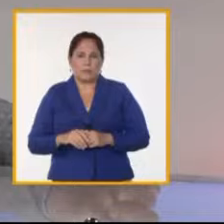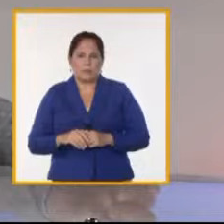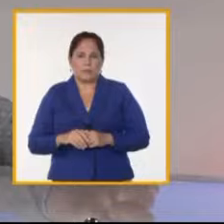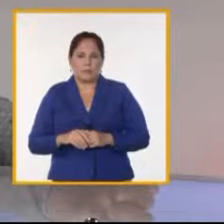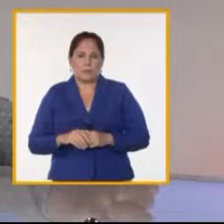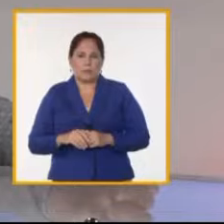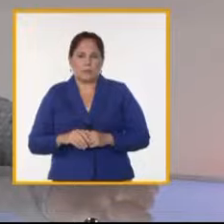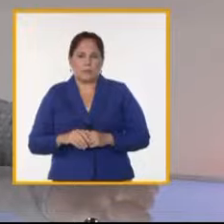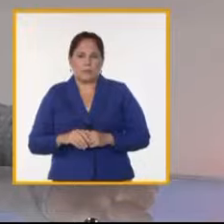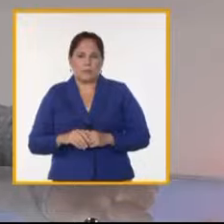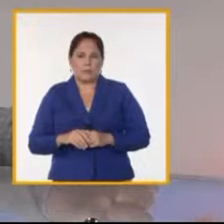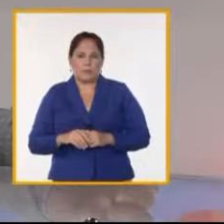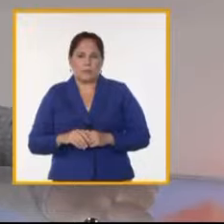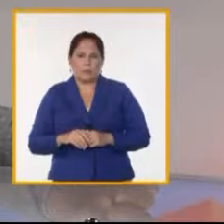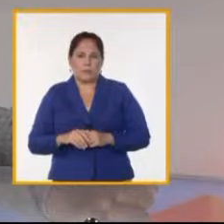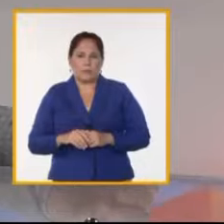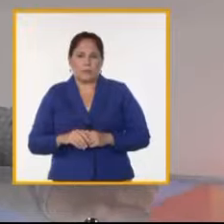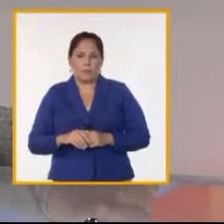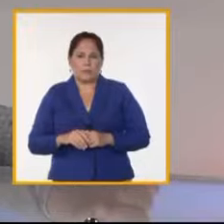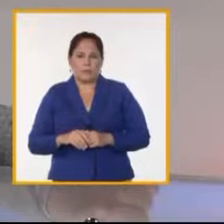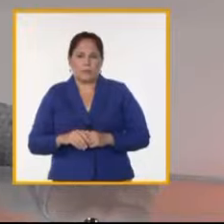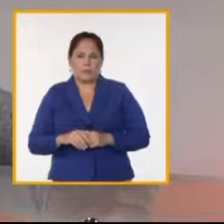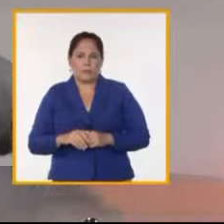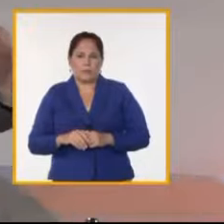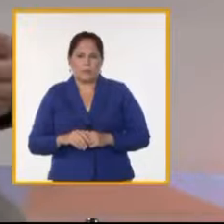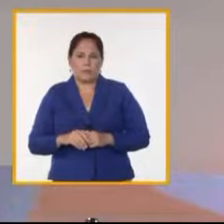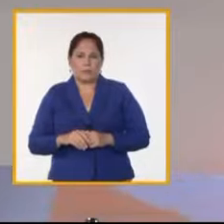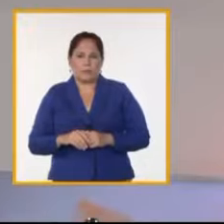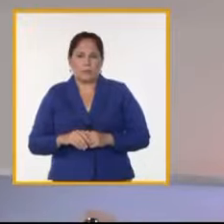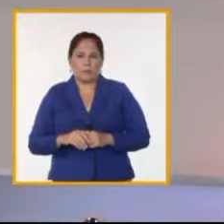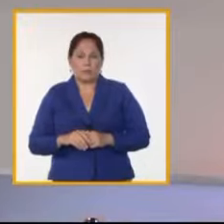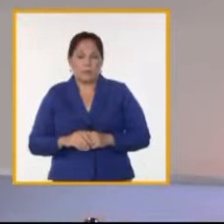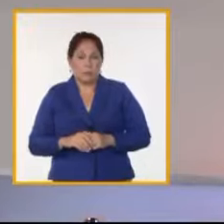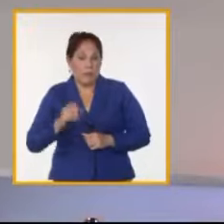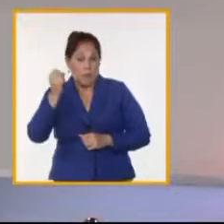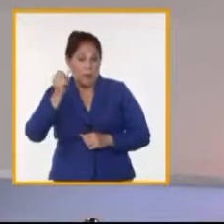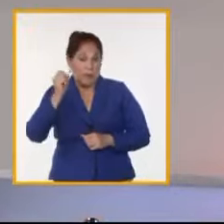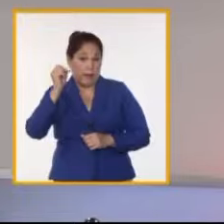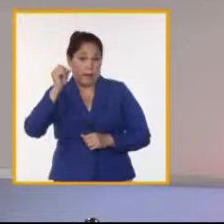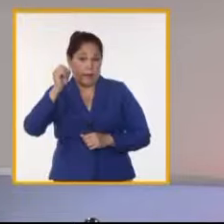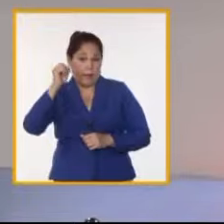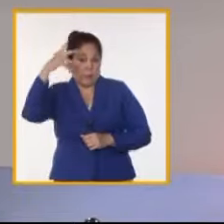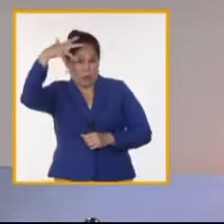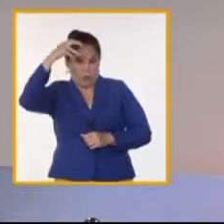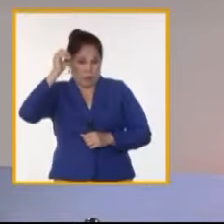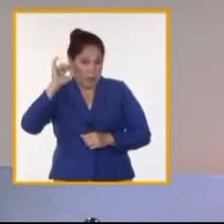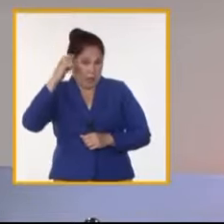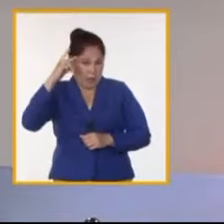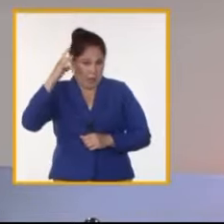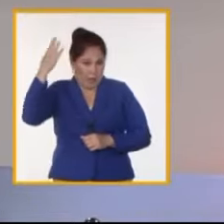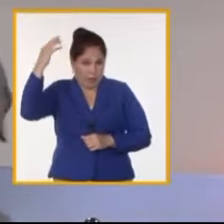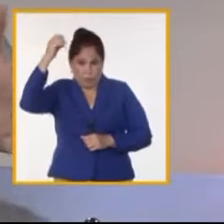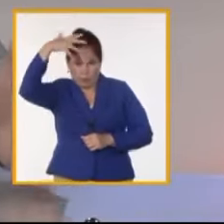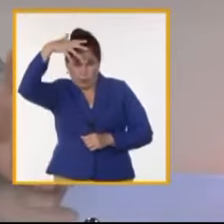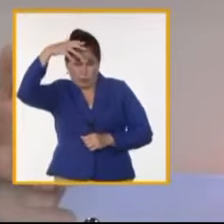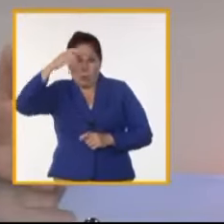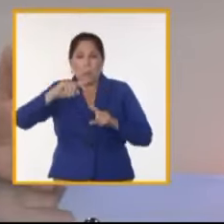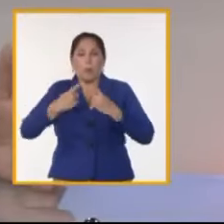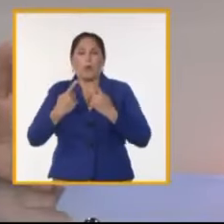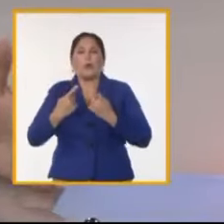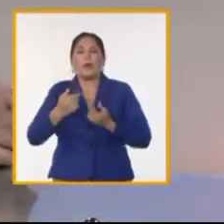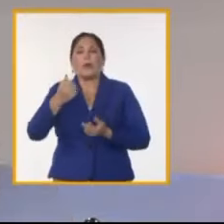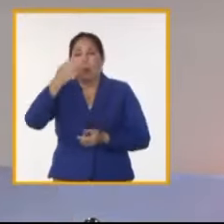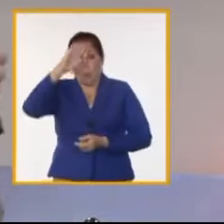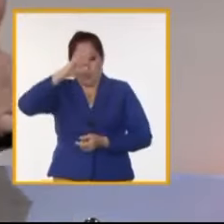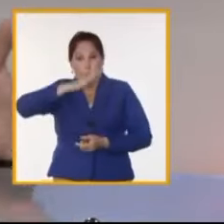acuerdo contigo que que tuvo Duque con con con Donald Trump pero fue a raíz de que Cuba era sede